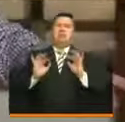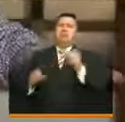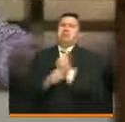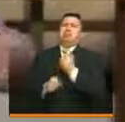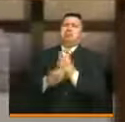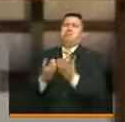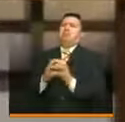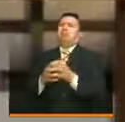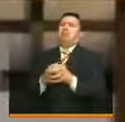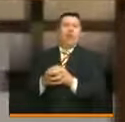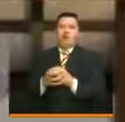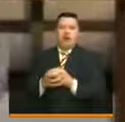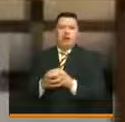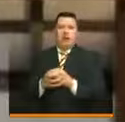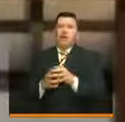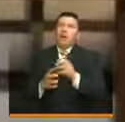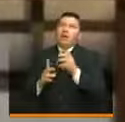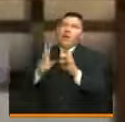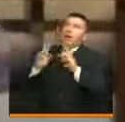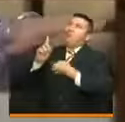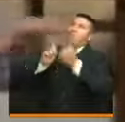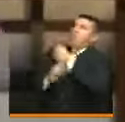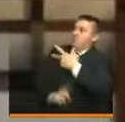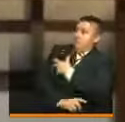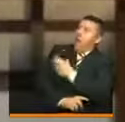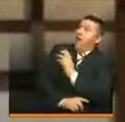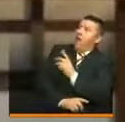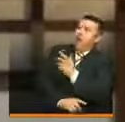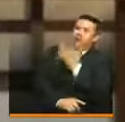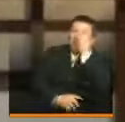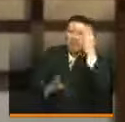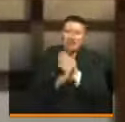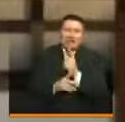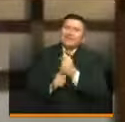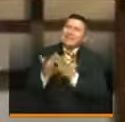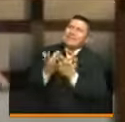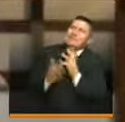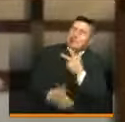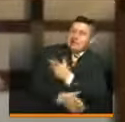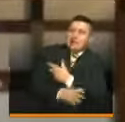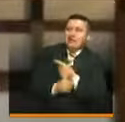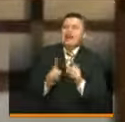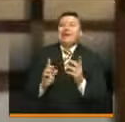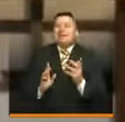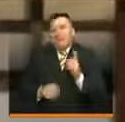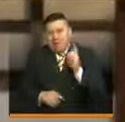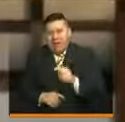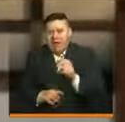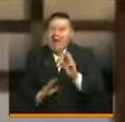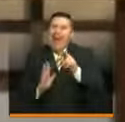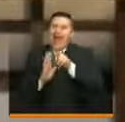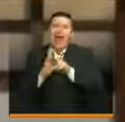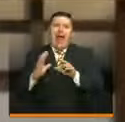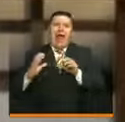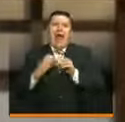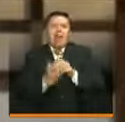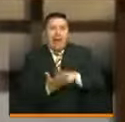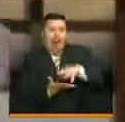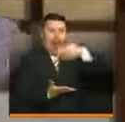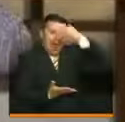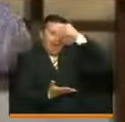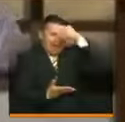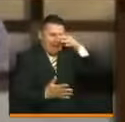mes o dos, hasta que no haya una vacuna que de alguna manera nos quite el problema a todos. Pero lo que sí tenemos es que aprender de lo que